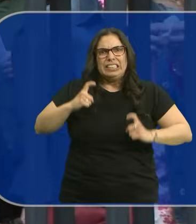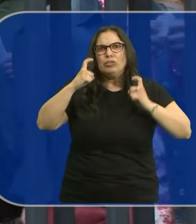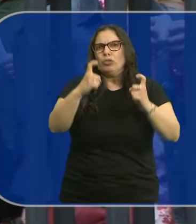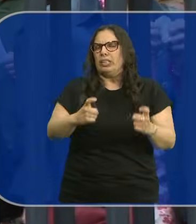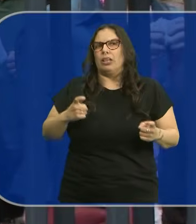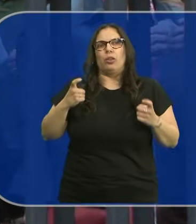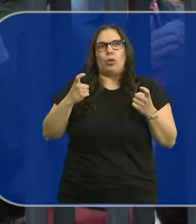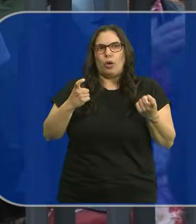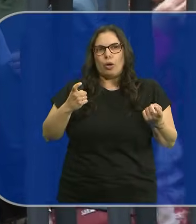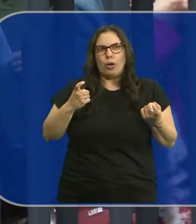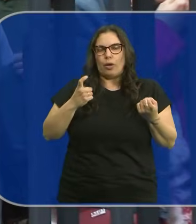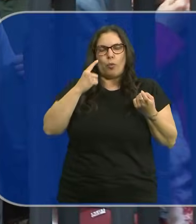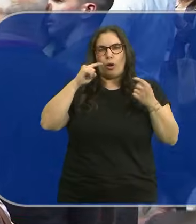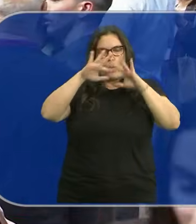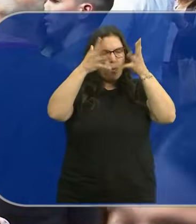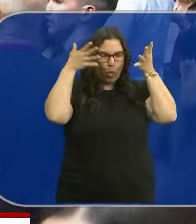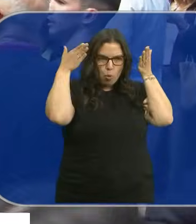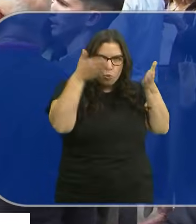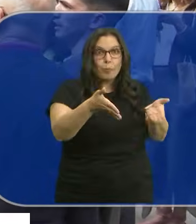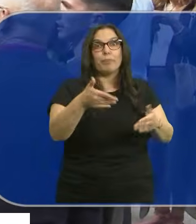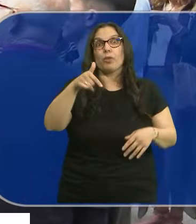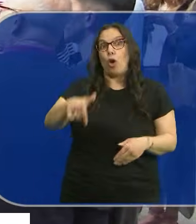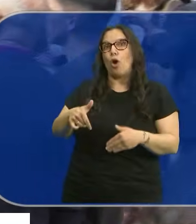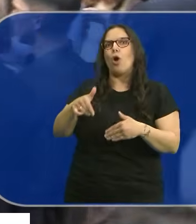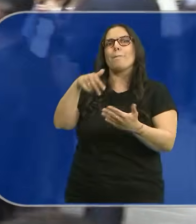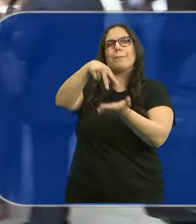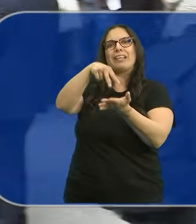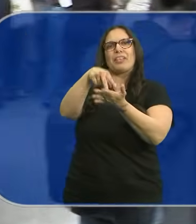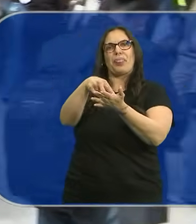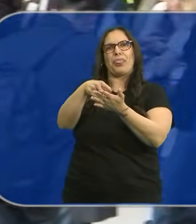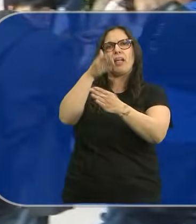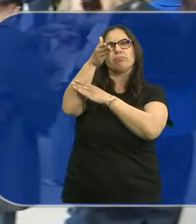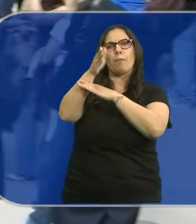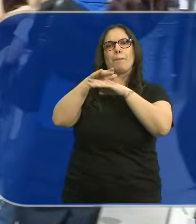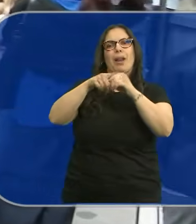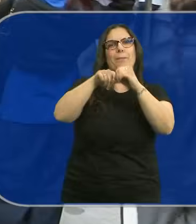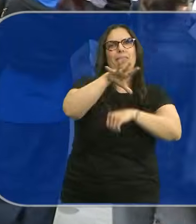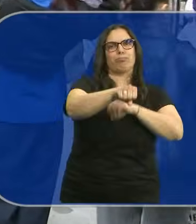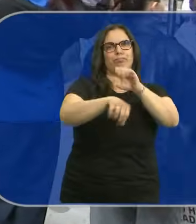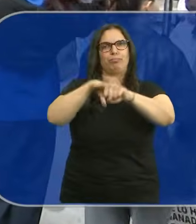estás metido como en otro mundo. Hoy arranca de forma presencial la adjudicación de